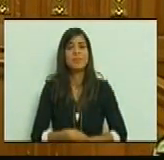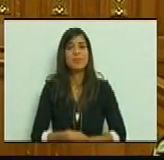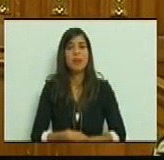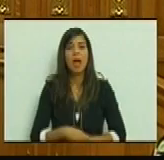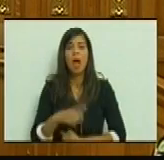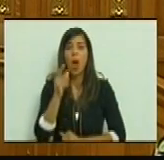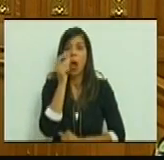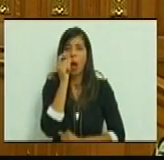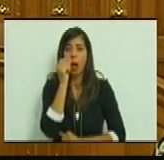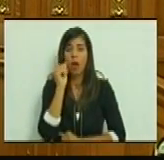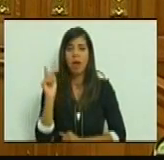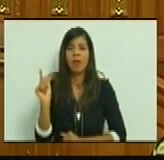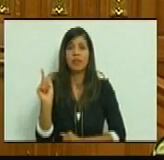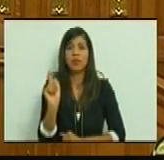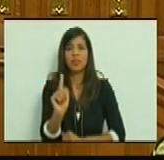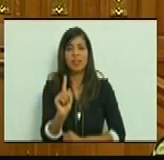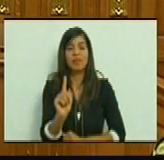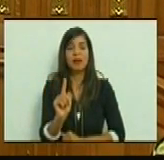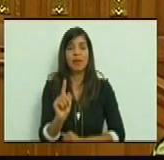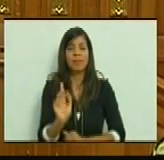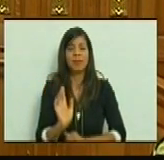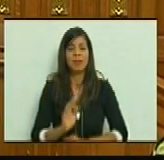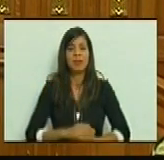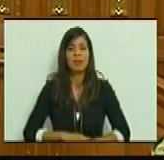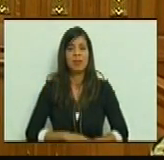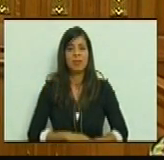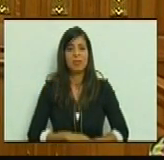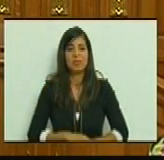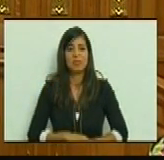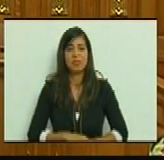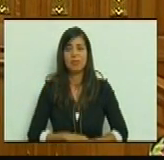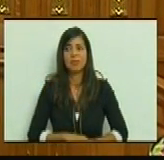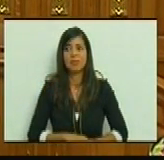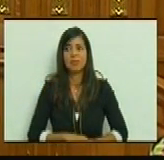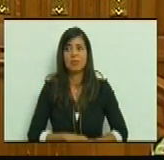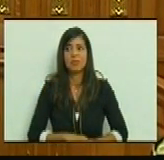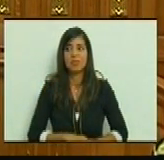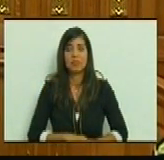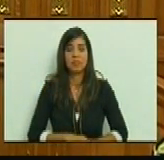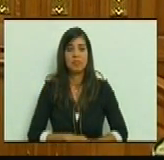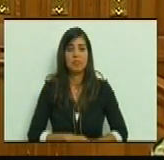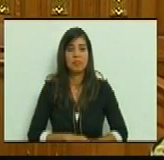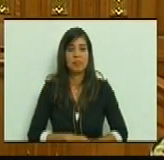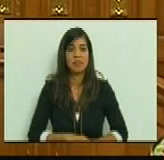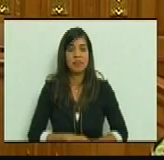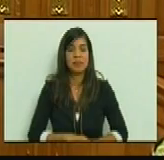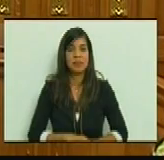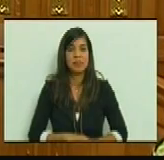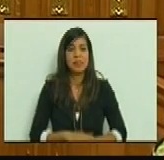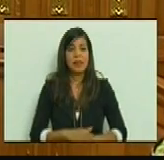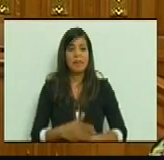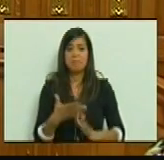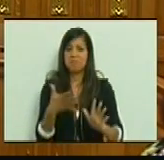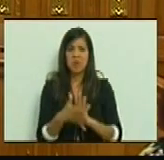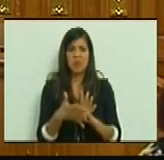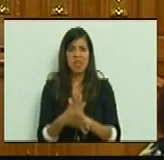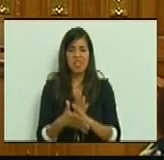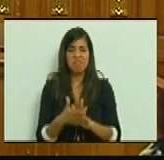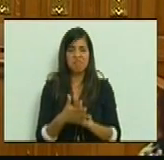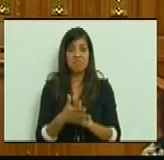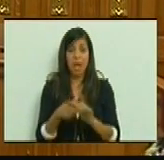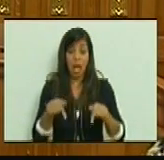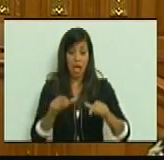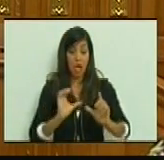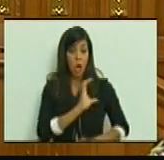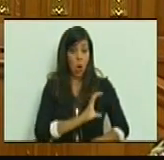a constituyentes que conforman la Comisión de Economía Diversificada y Productiva, dado que en esta comisión ya